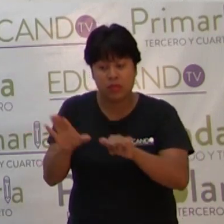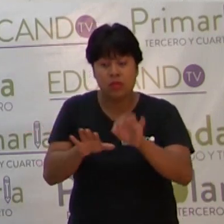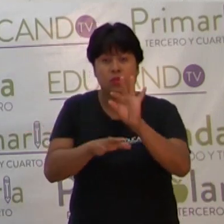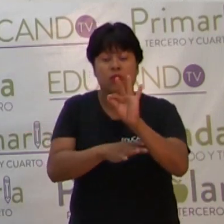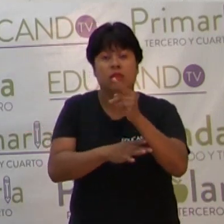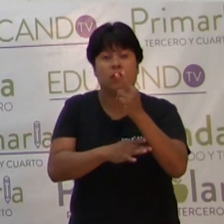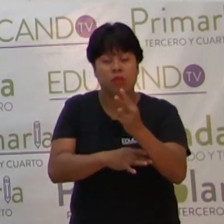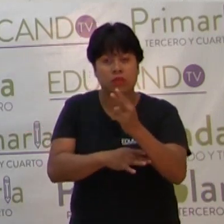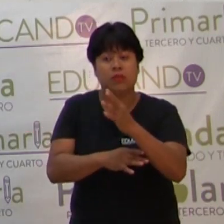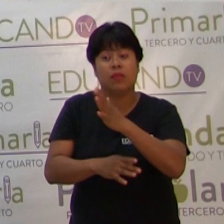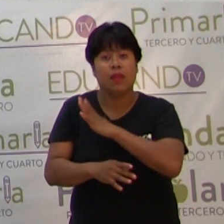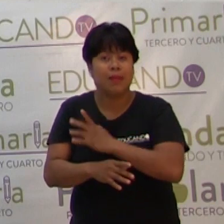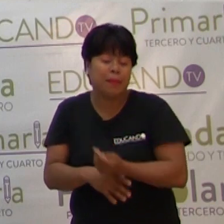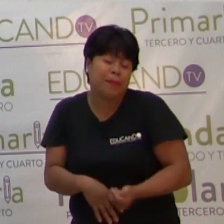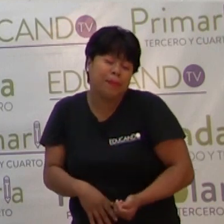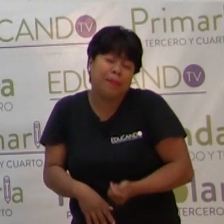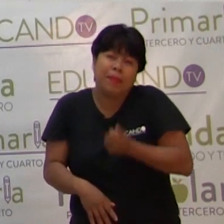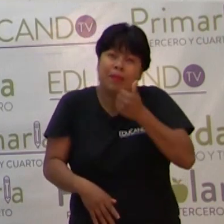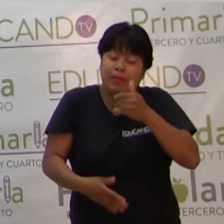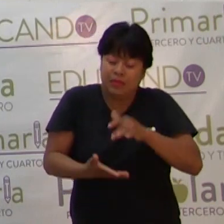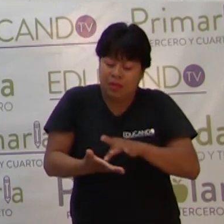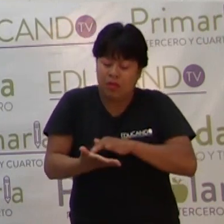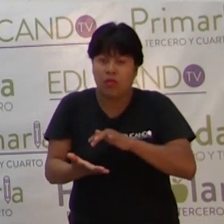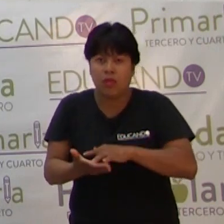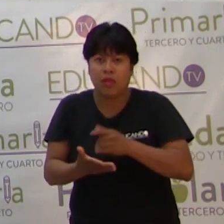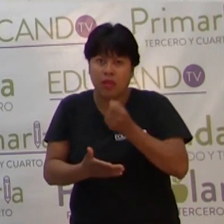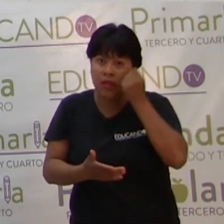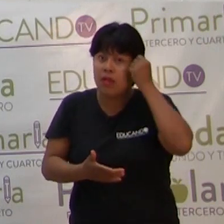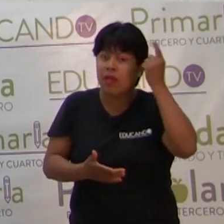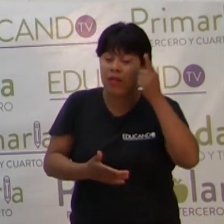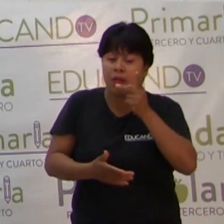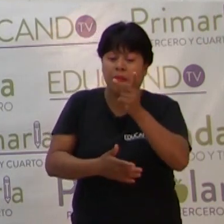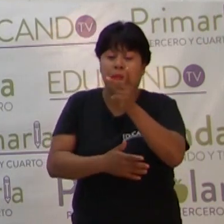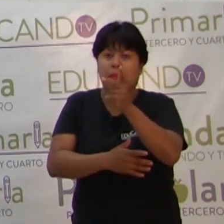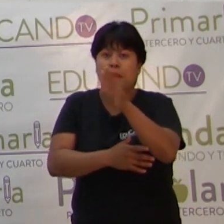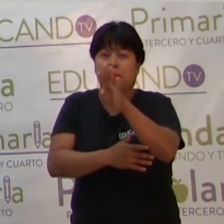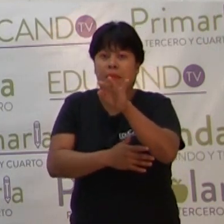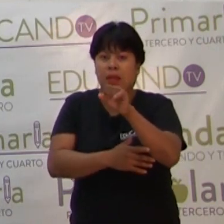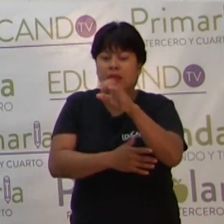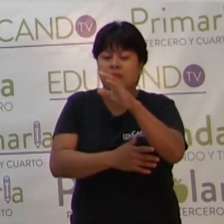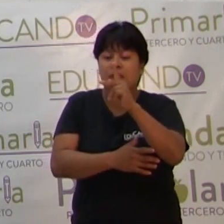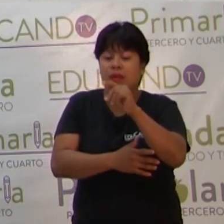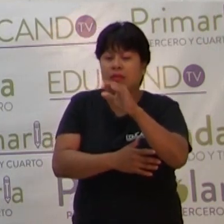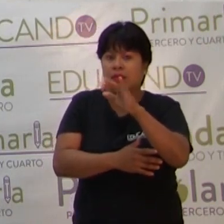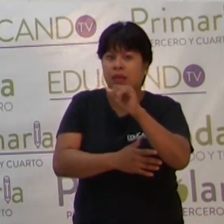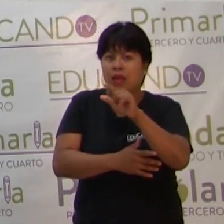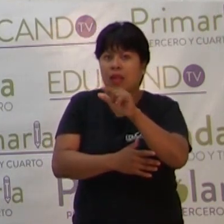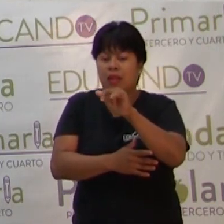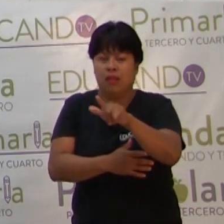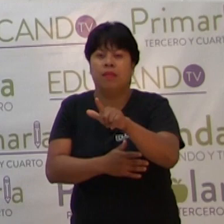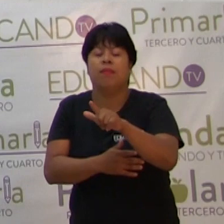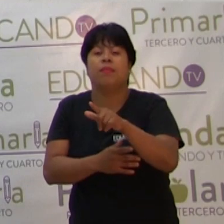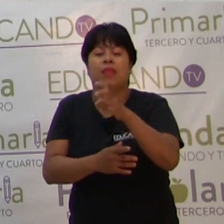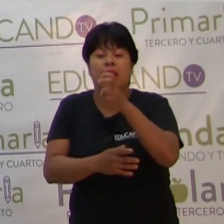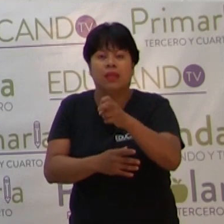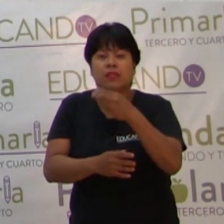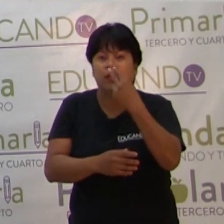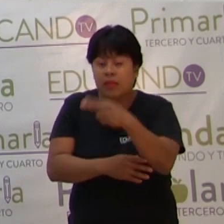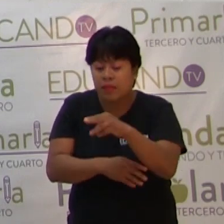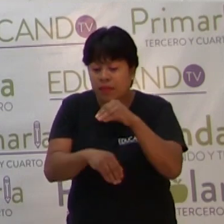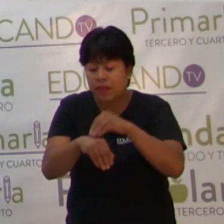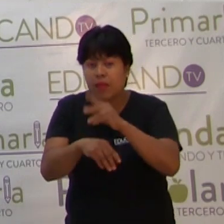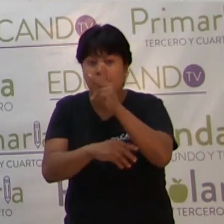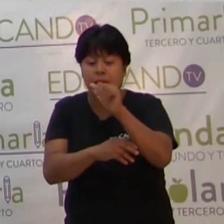1642 aparece la primera calculadora y que fue inventada por Blaise Pascal y esta se llamó la Pascalina. Y también esta